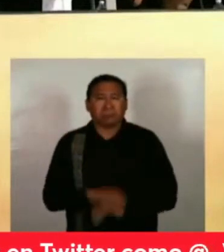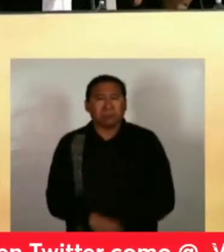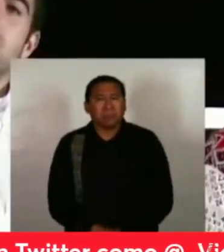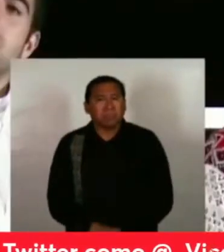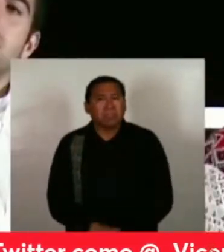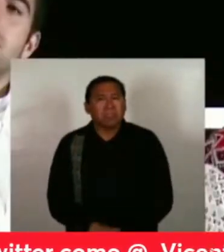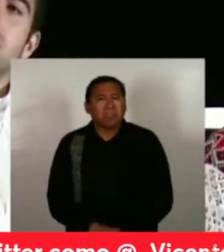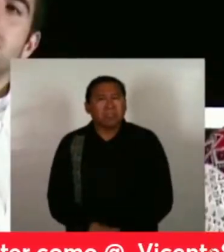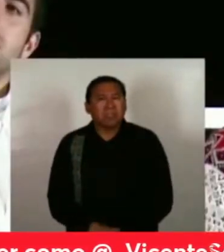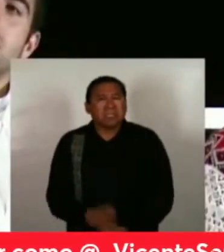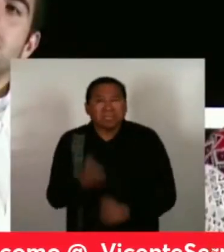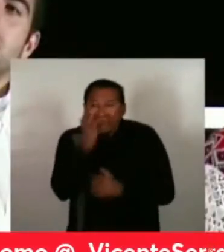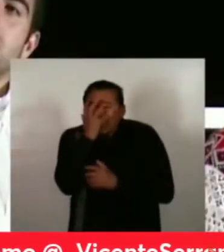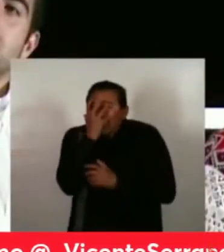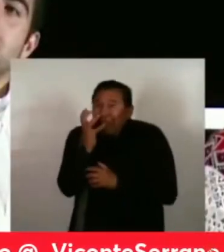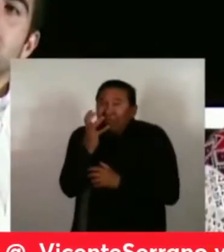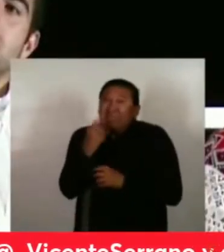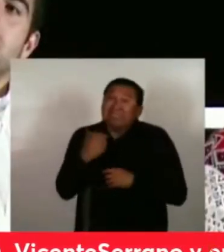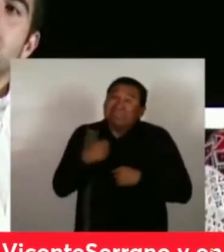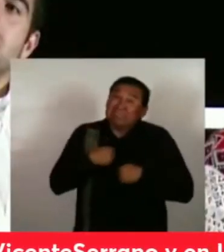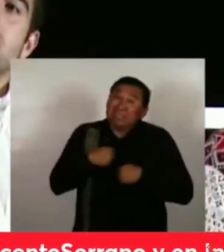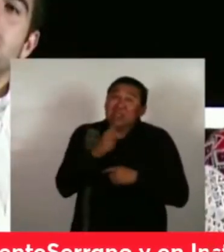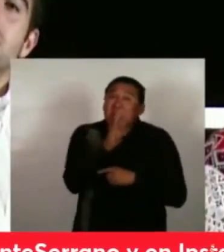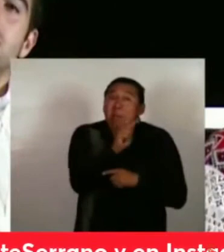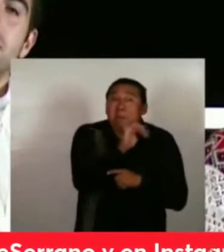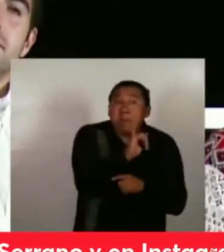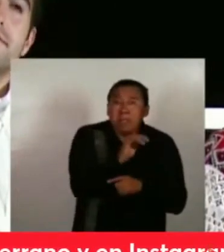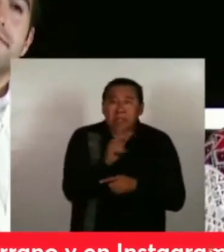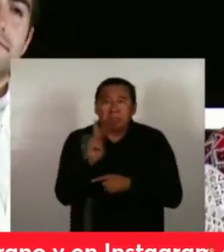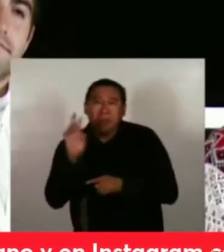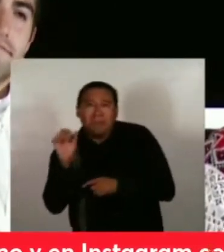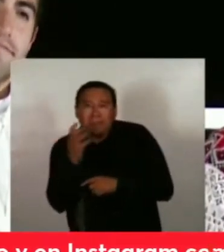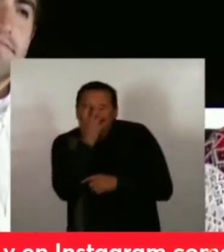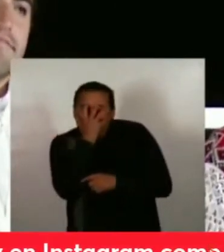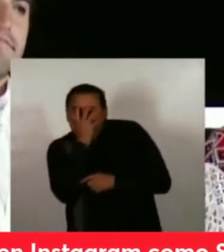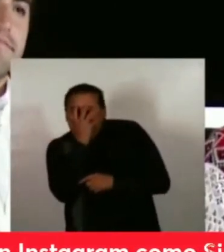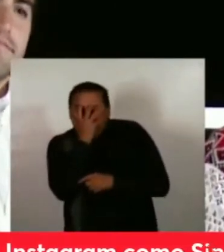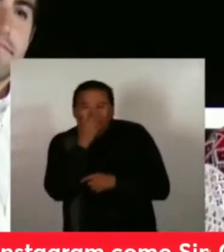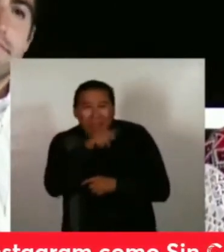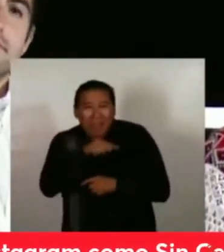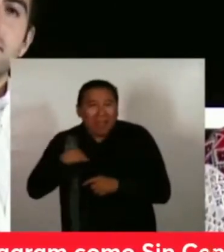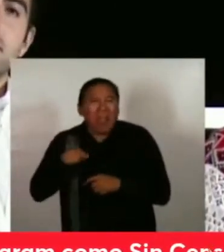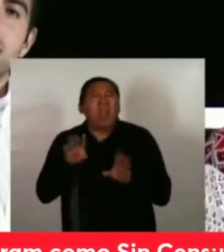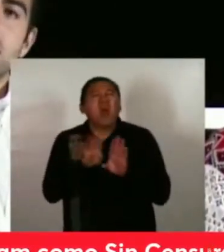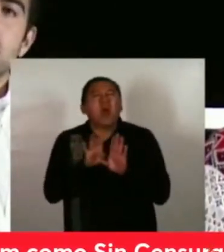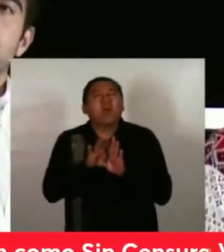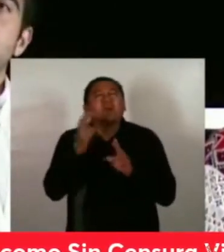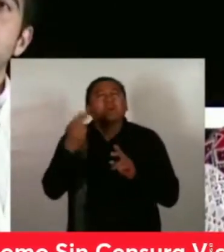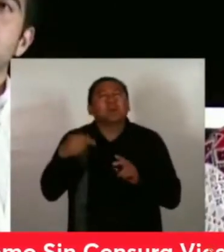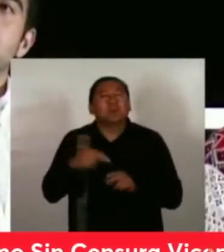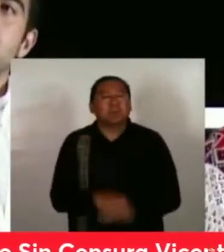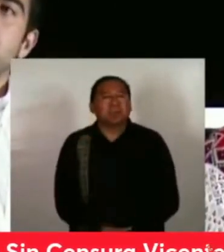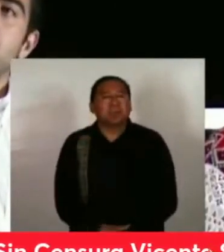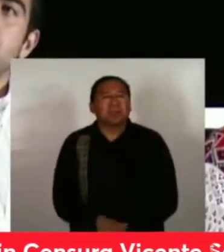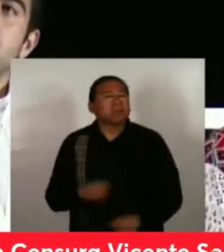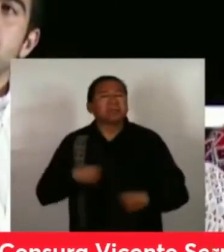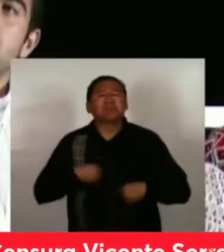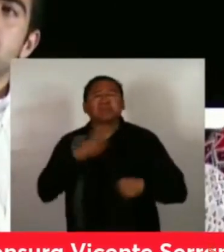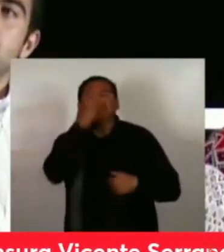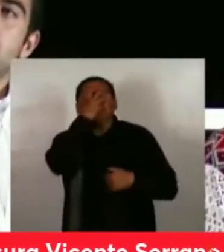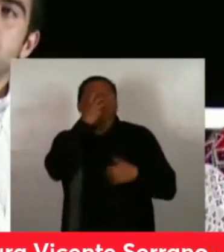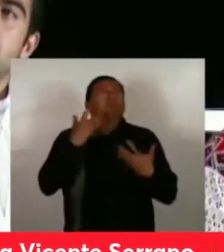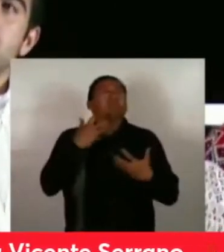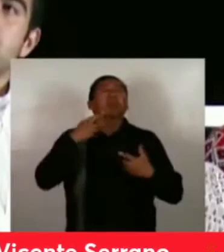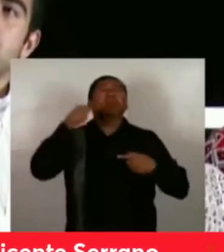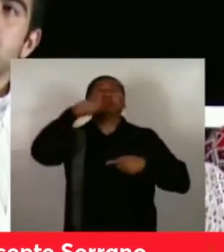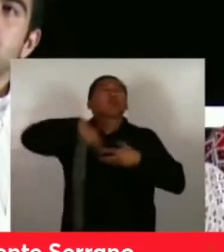Nada más que a ellos les da vergüenza decir que son del PRI y del PAN. Por eso se llaman de otra manera. A nosotros no nos da vergüenza decir